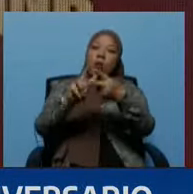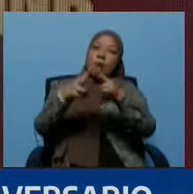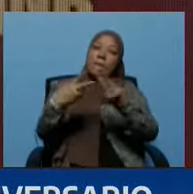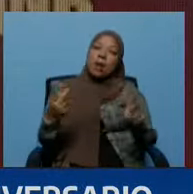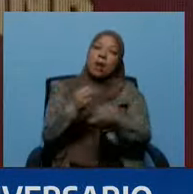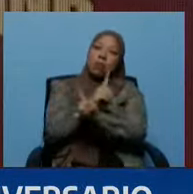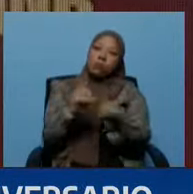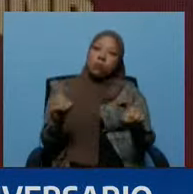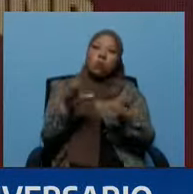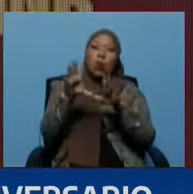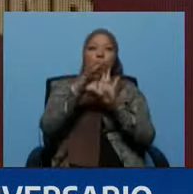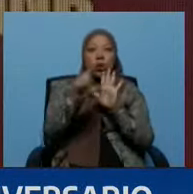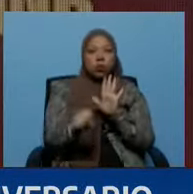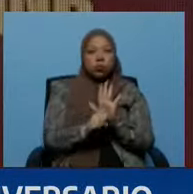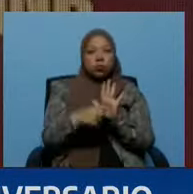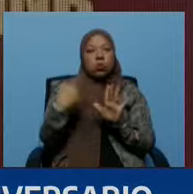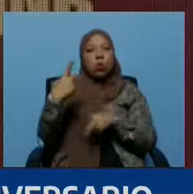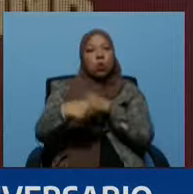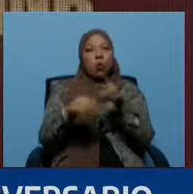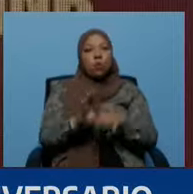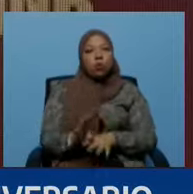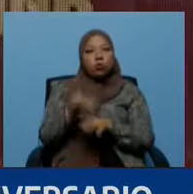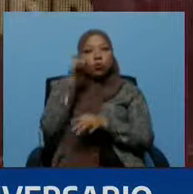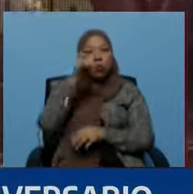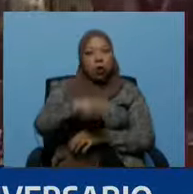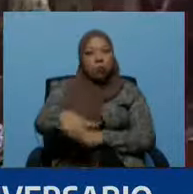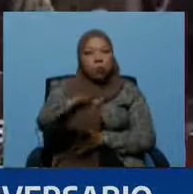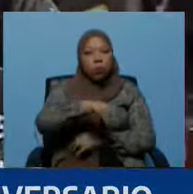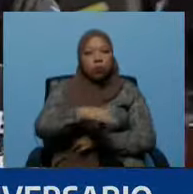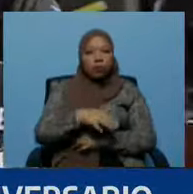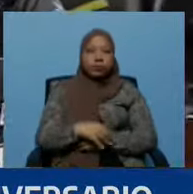la democracia, la constitución y en protección del pueblo.